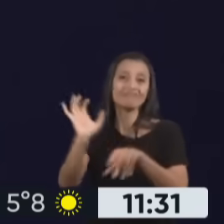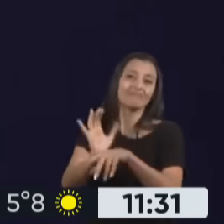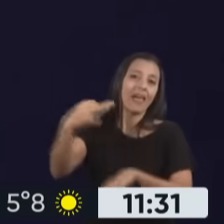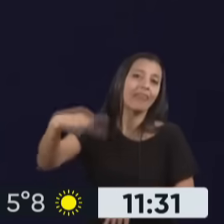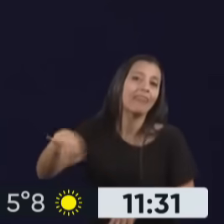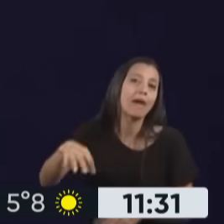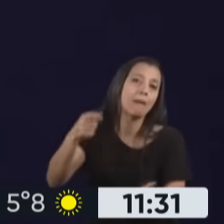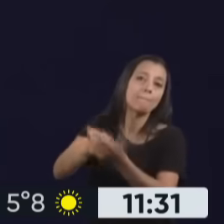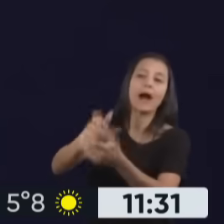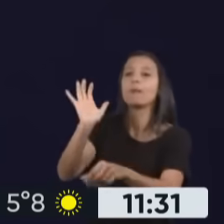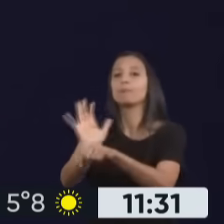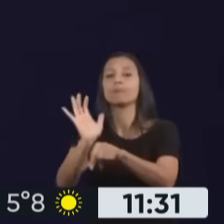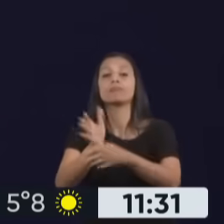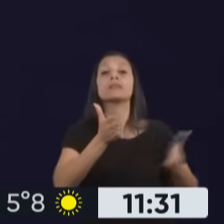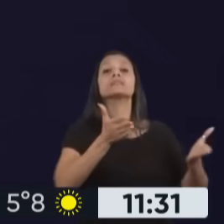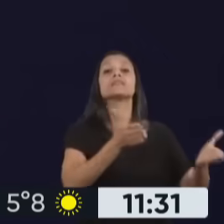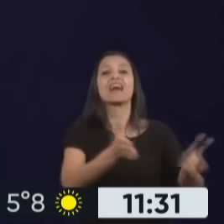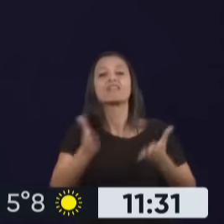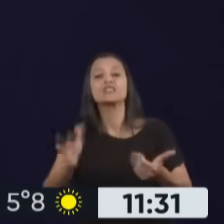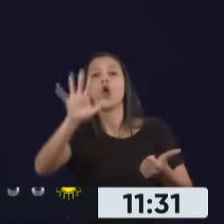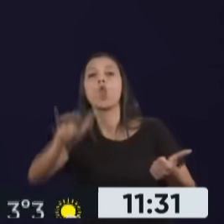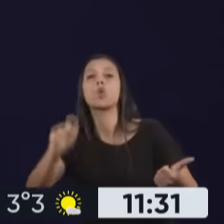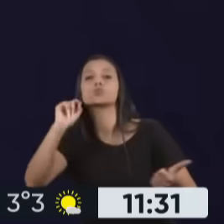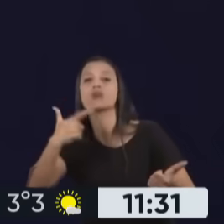en servicios